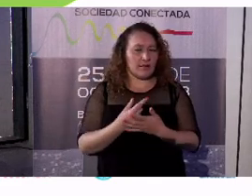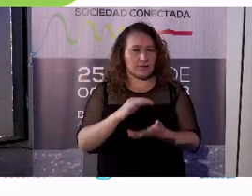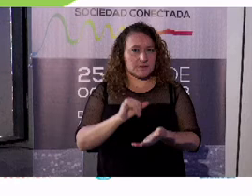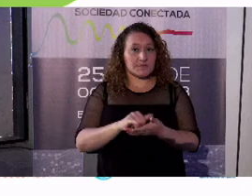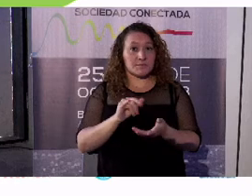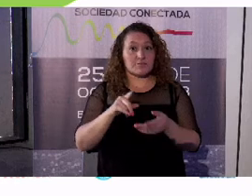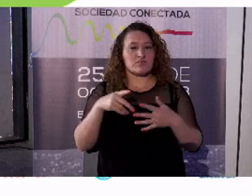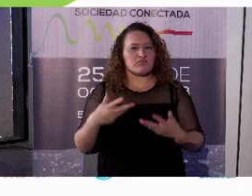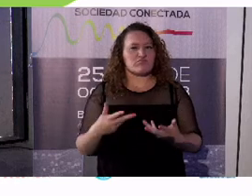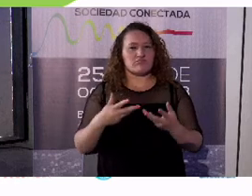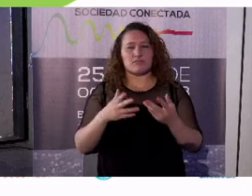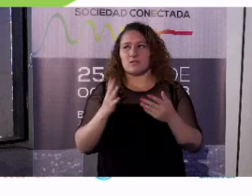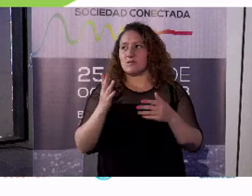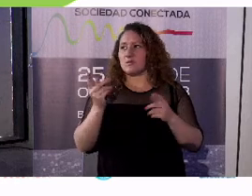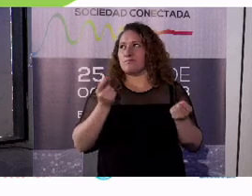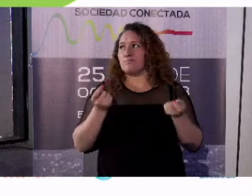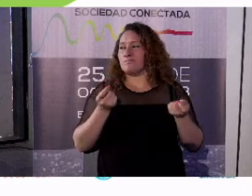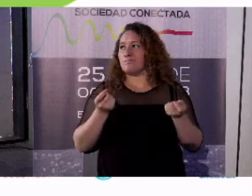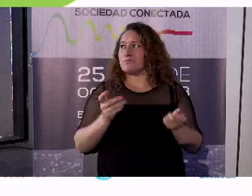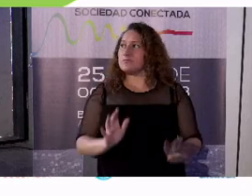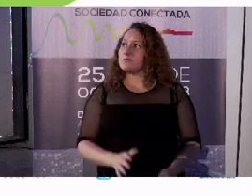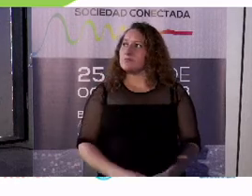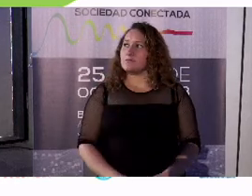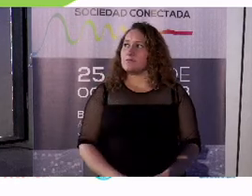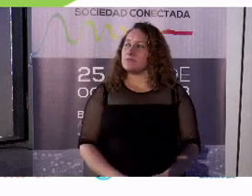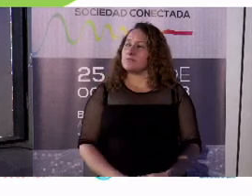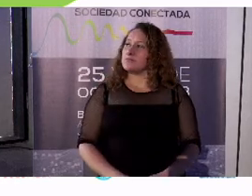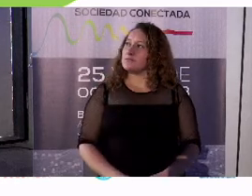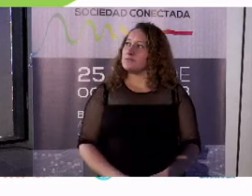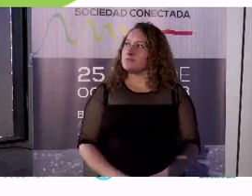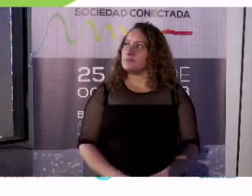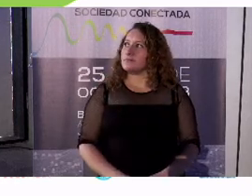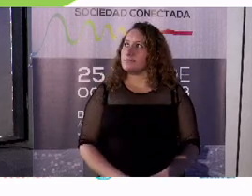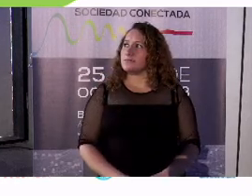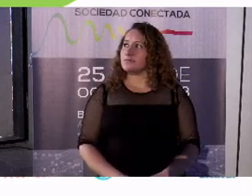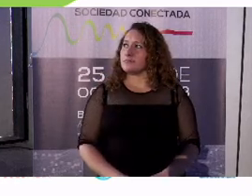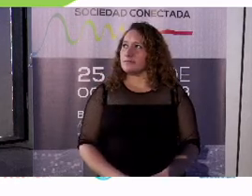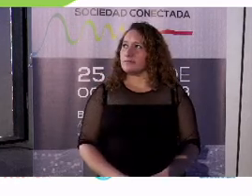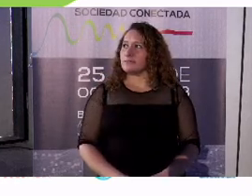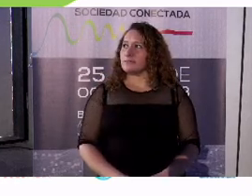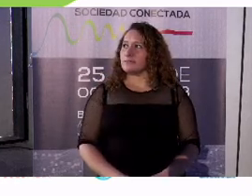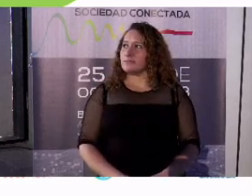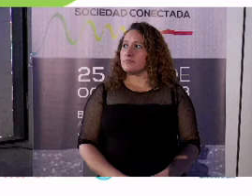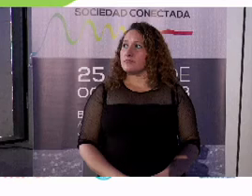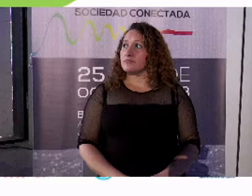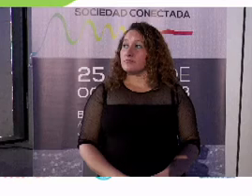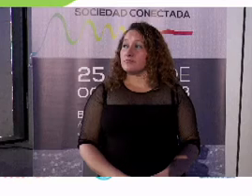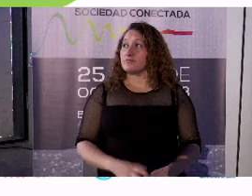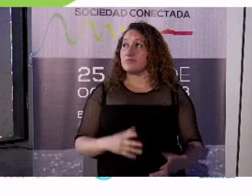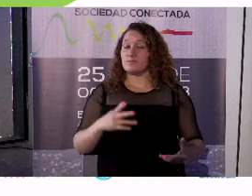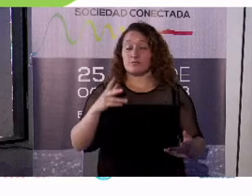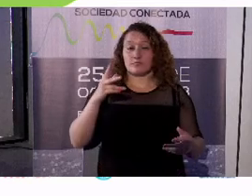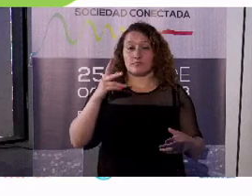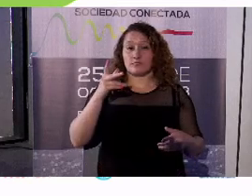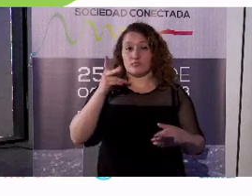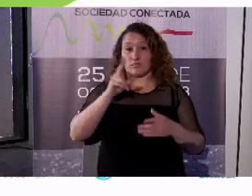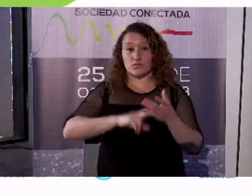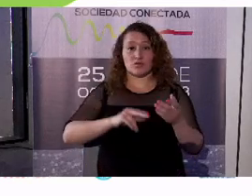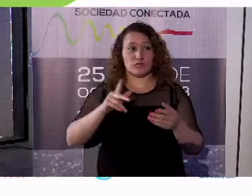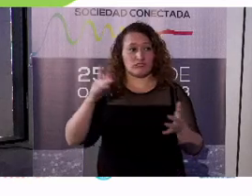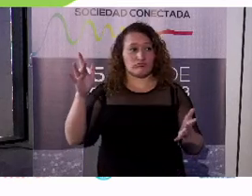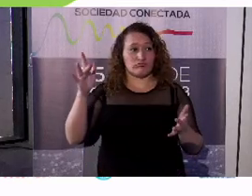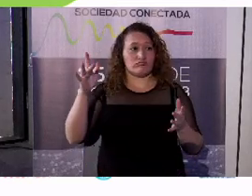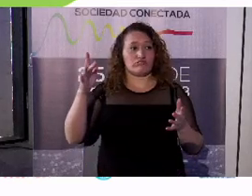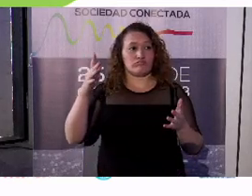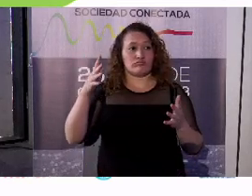forma de manejar ese espectro la fusión entre personal y extel generó que